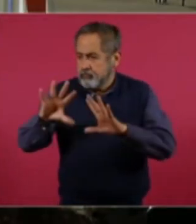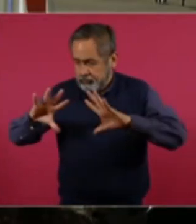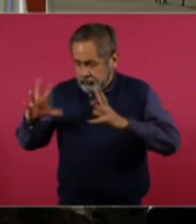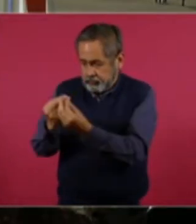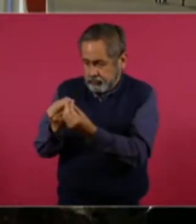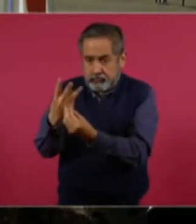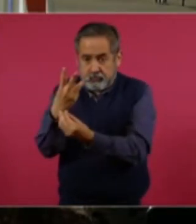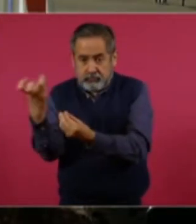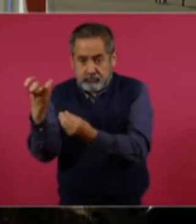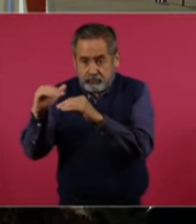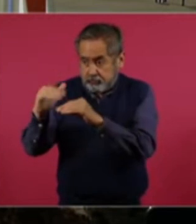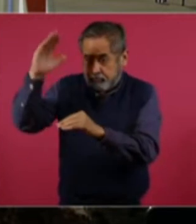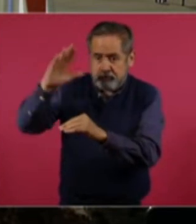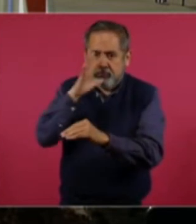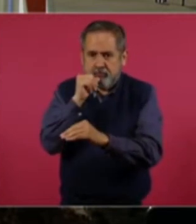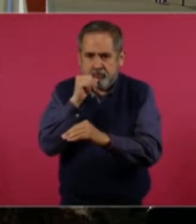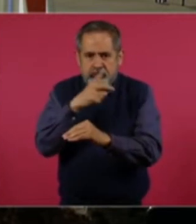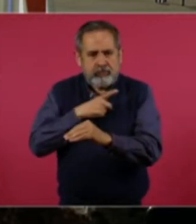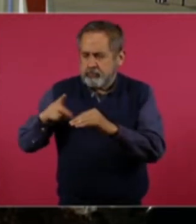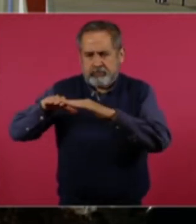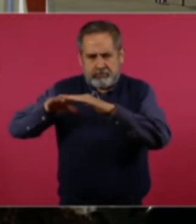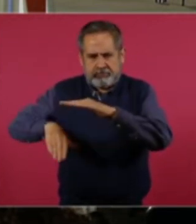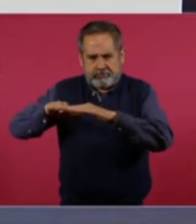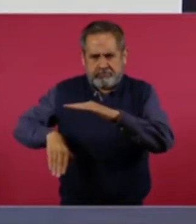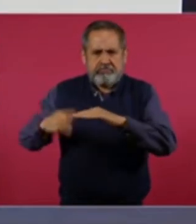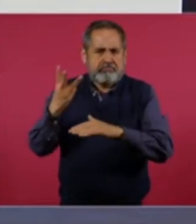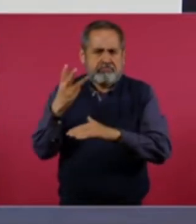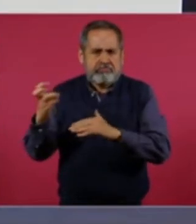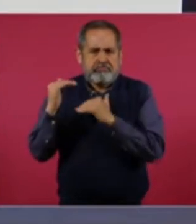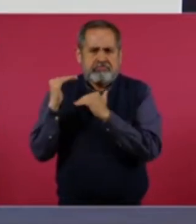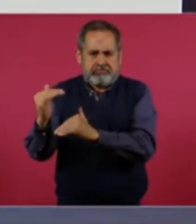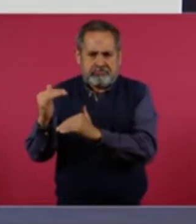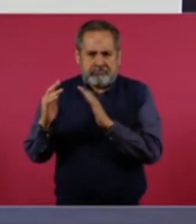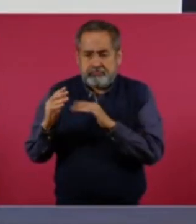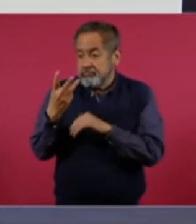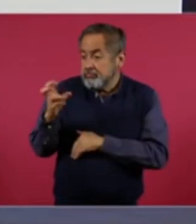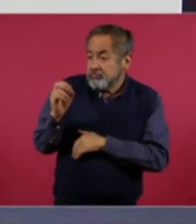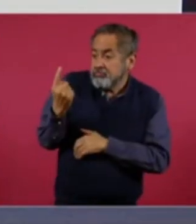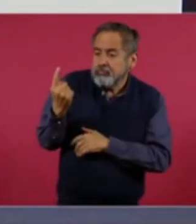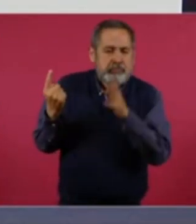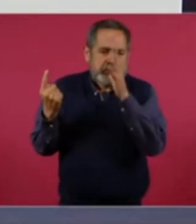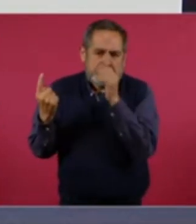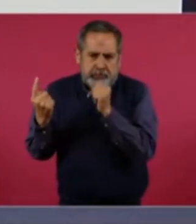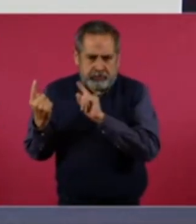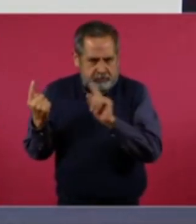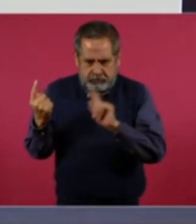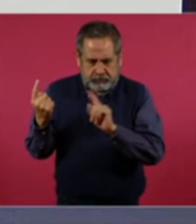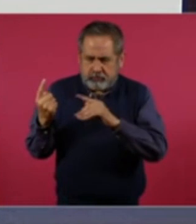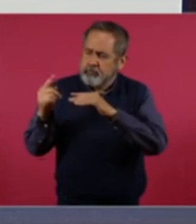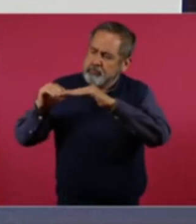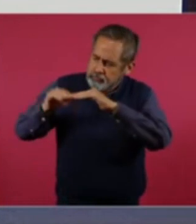Esa es una regla básica. Si tú superas los 300, la estás violentando y hay sobrerepresentación.